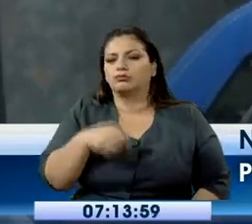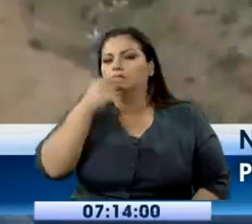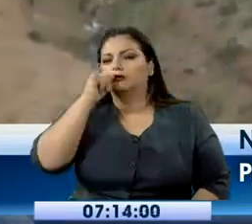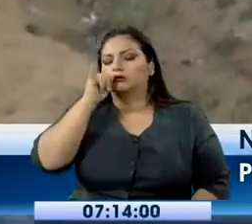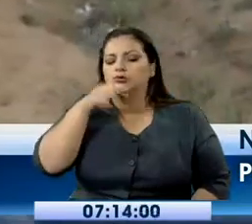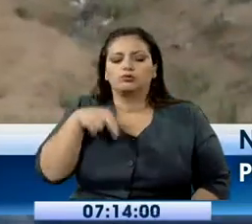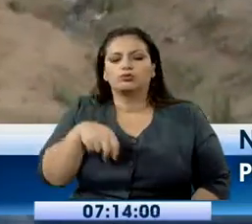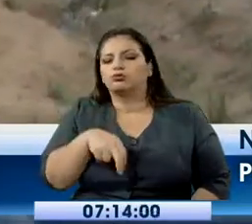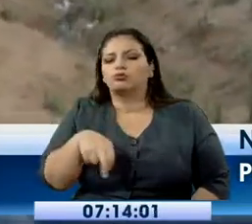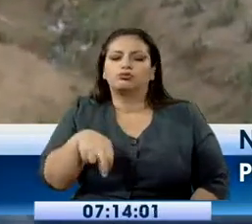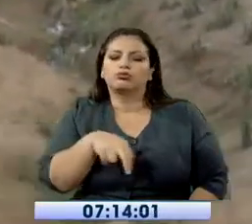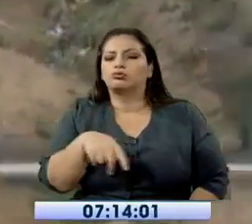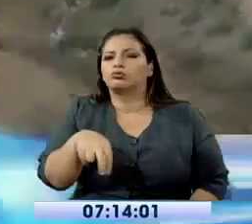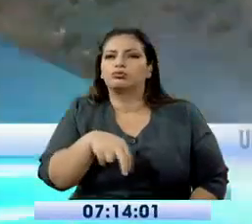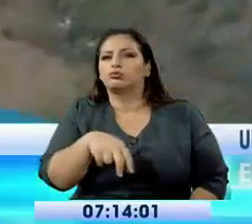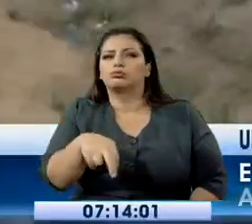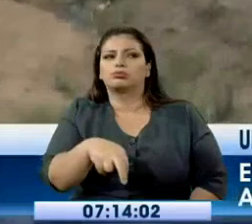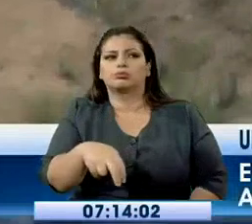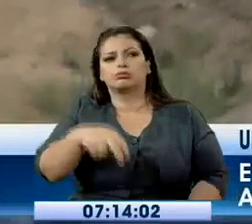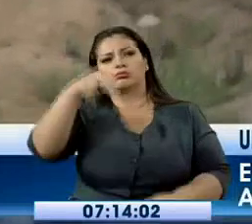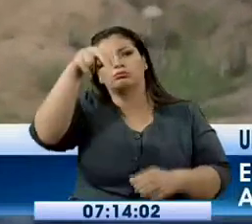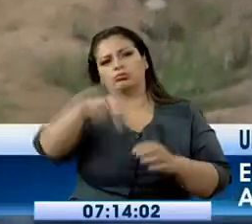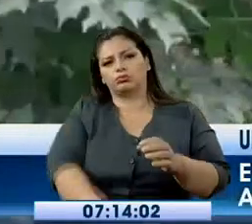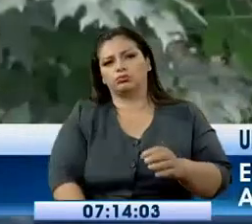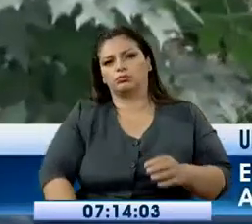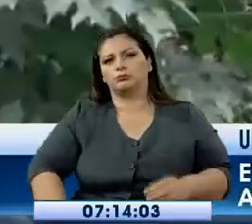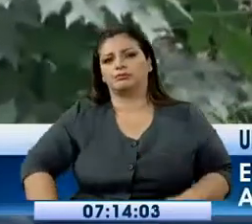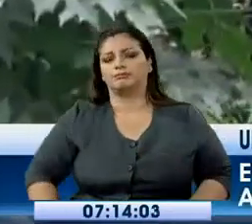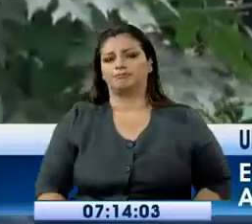familiar. El niño es velado en Nuevo Israel,